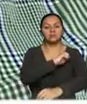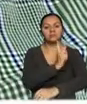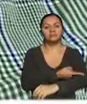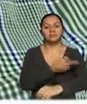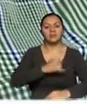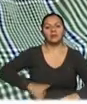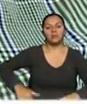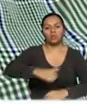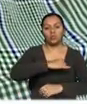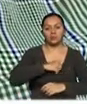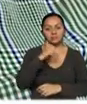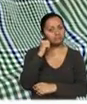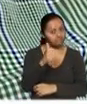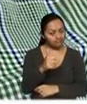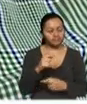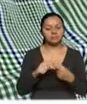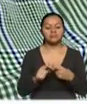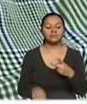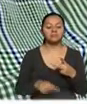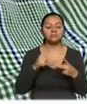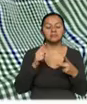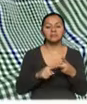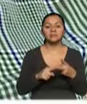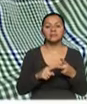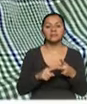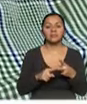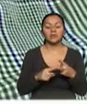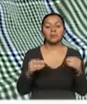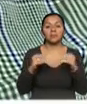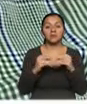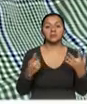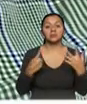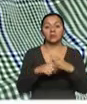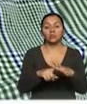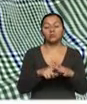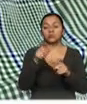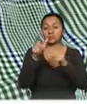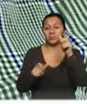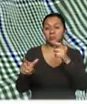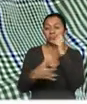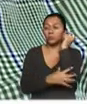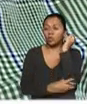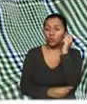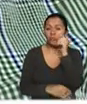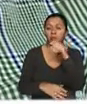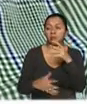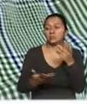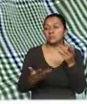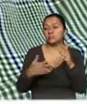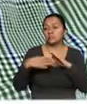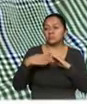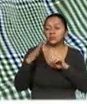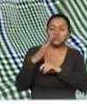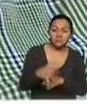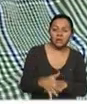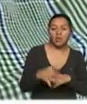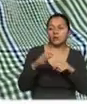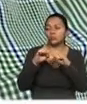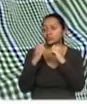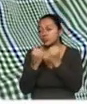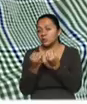democrática, de inclusión de los más desposeídos y desarraigados de la